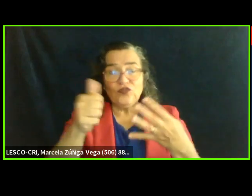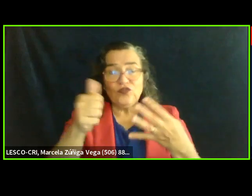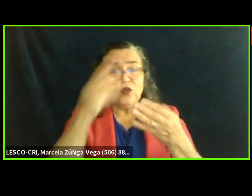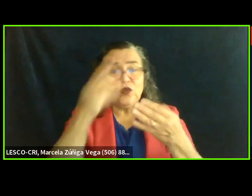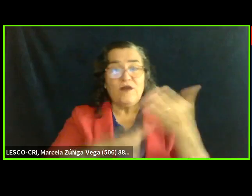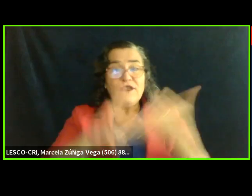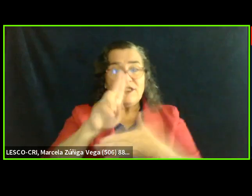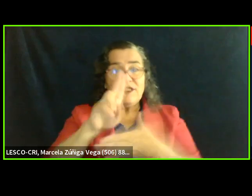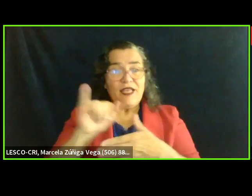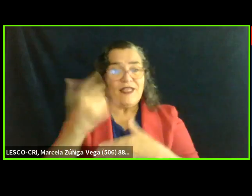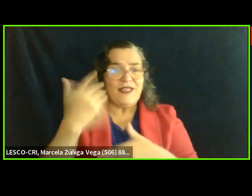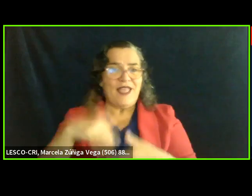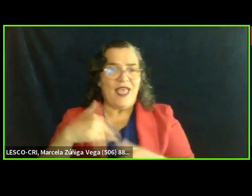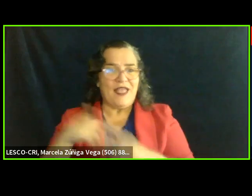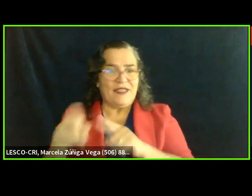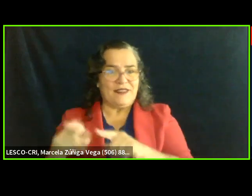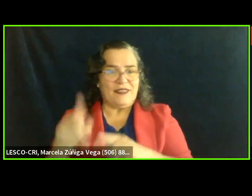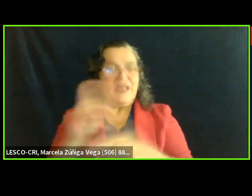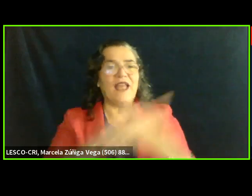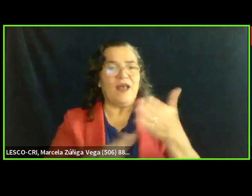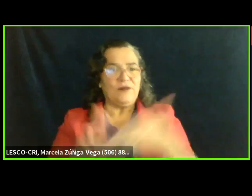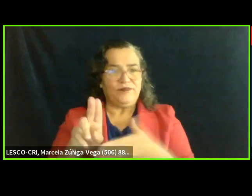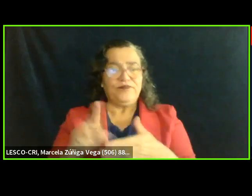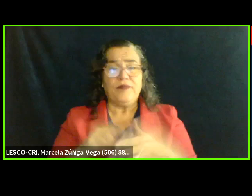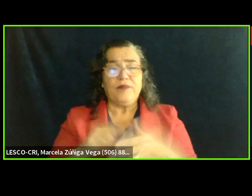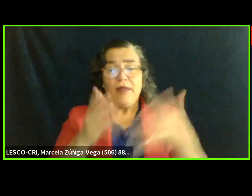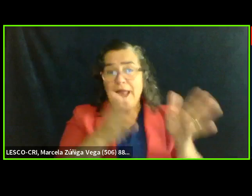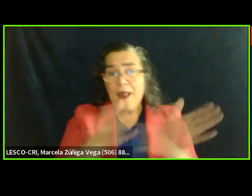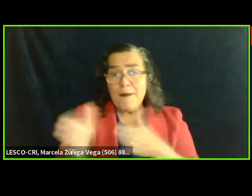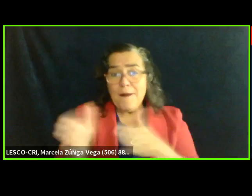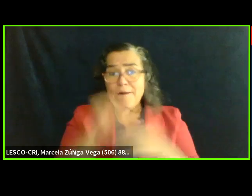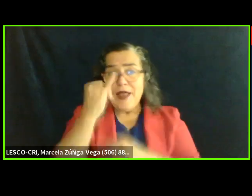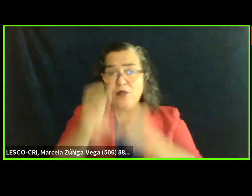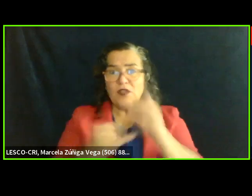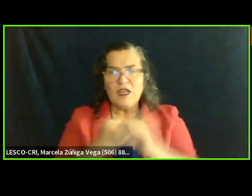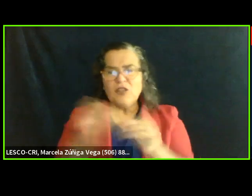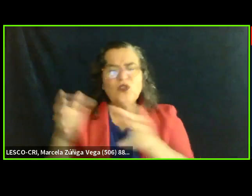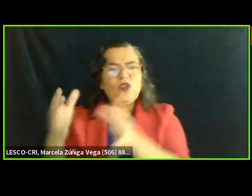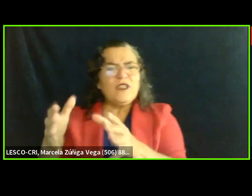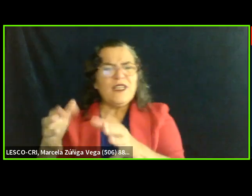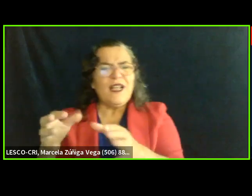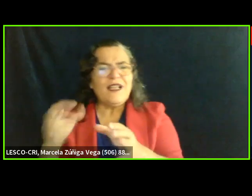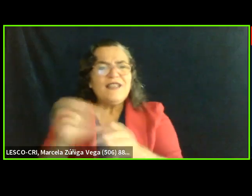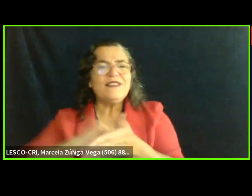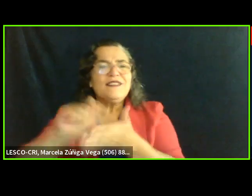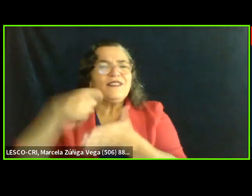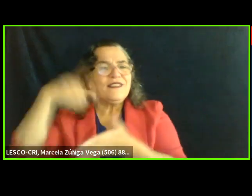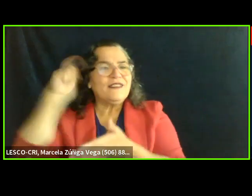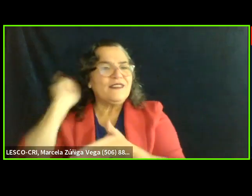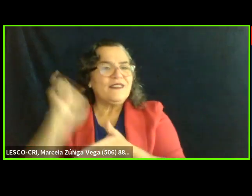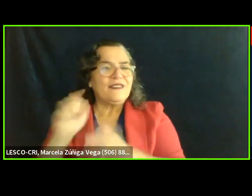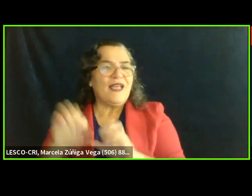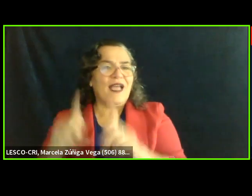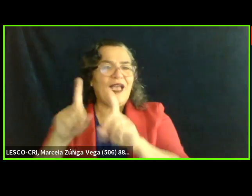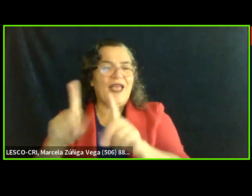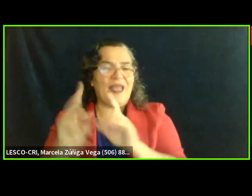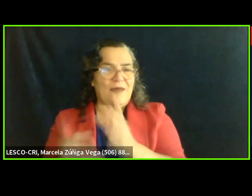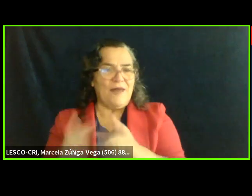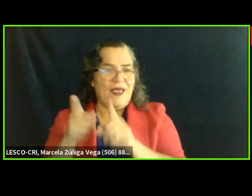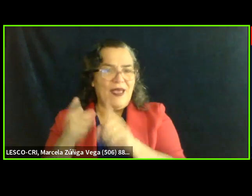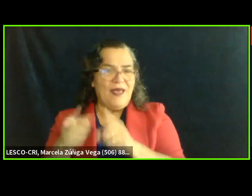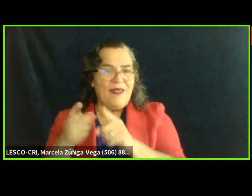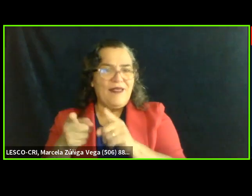Argentina. En el plano internacional, ha sido secretaria académica de la Red de Asociaciones Latinoamericanas y Caribeñas